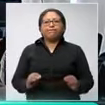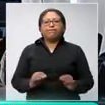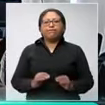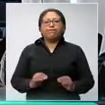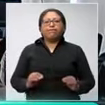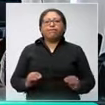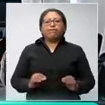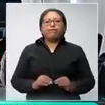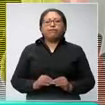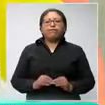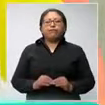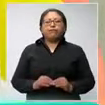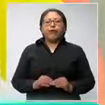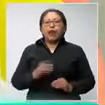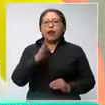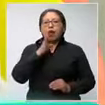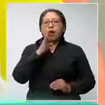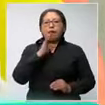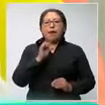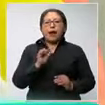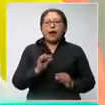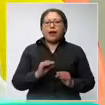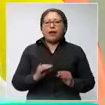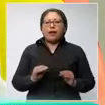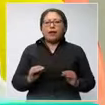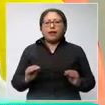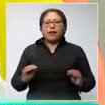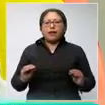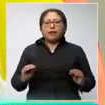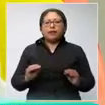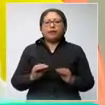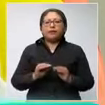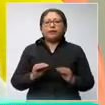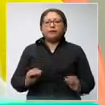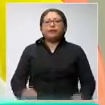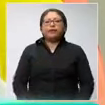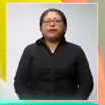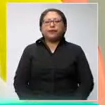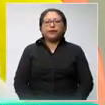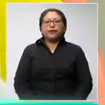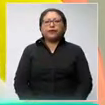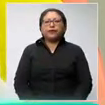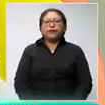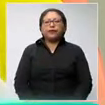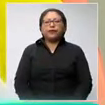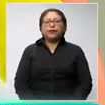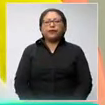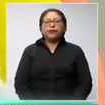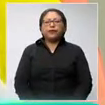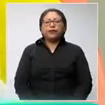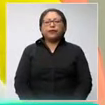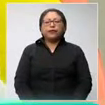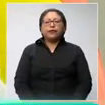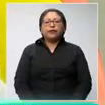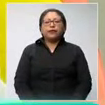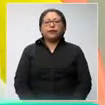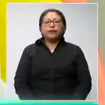los nuevos nombramientos? Por un lado, la primera consulta es el presupuesto. ¿Cuánto es el presupuesto que va a asignar a